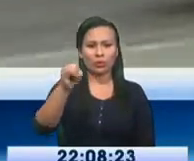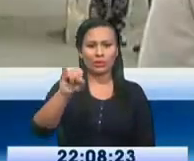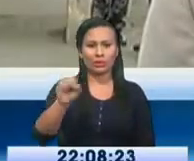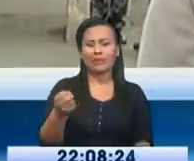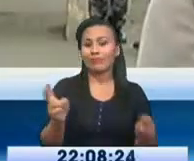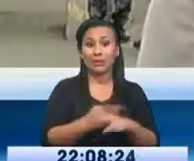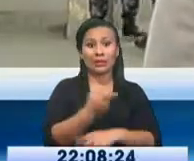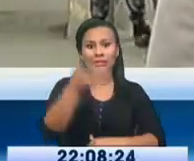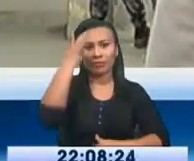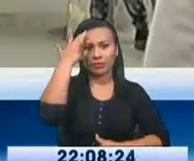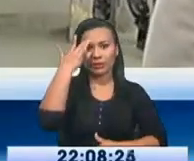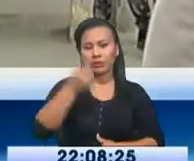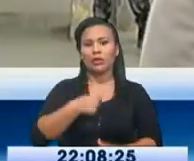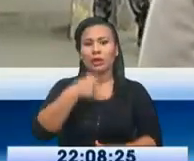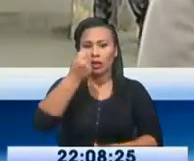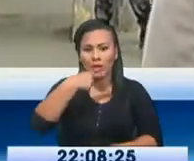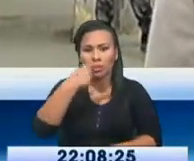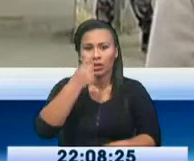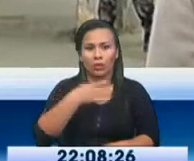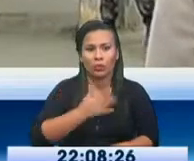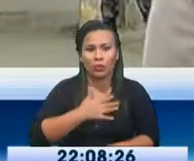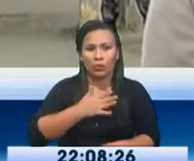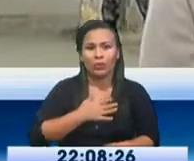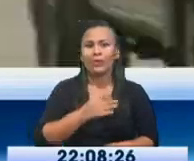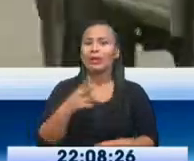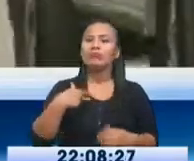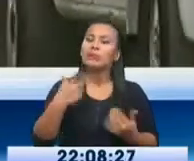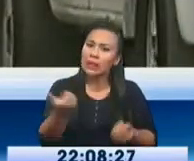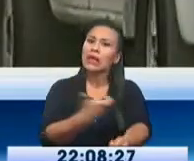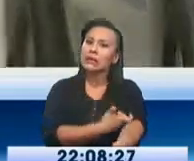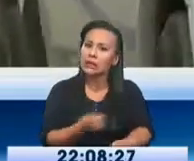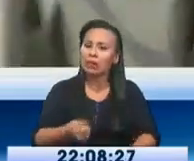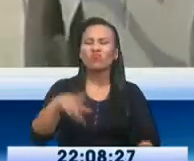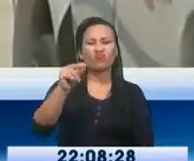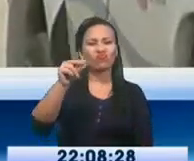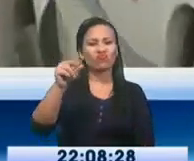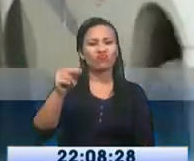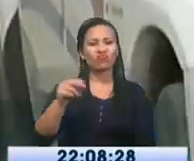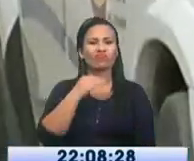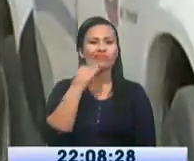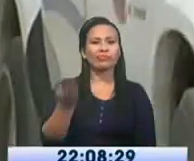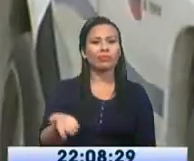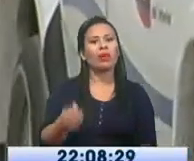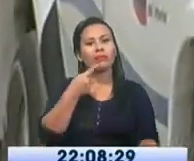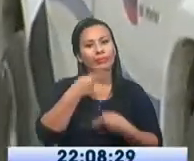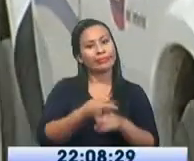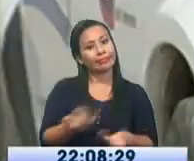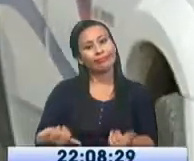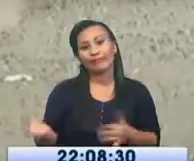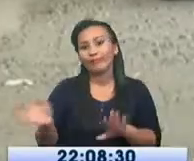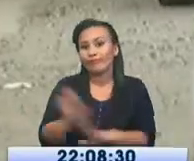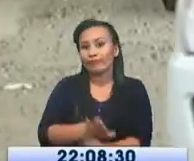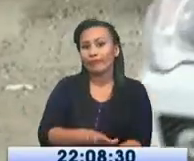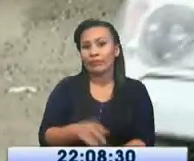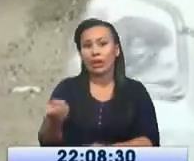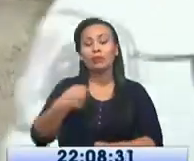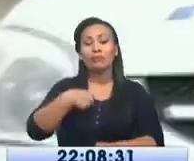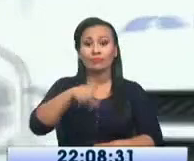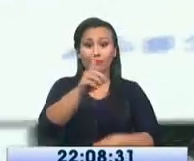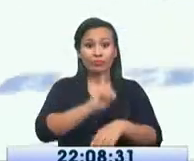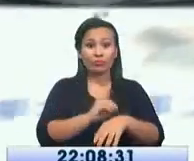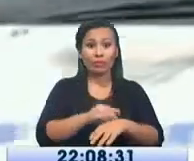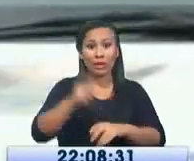quería hacer exámenes, ellos le mandaban a hacer examen y no se quería hacer examen. El fiscal acudió hasta el sitio donde se encontraba el cuerpo y ordenó el